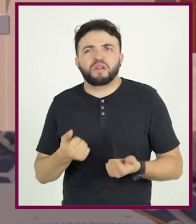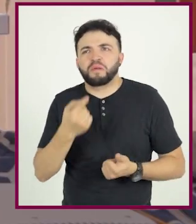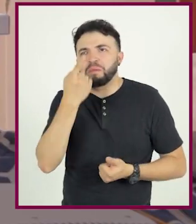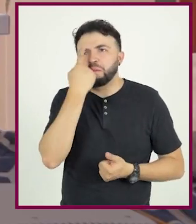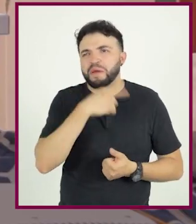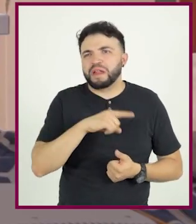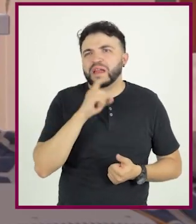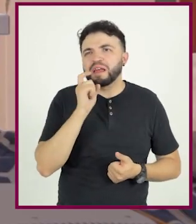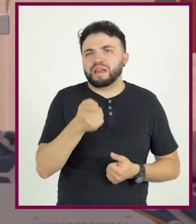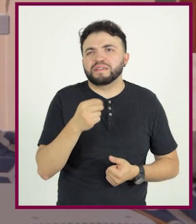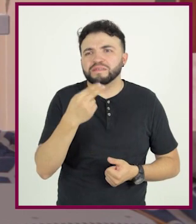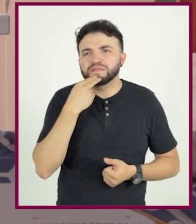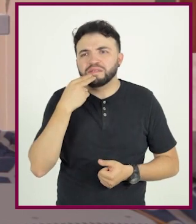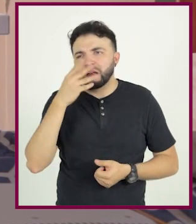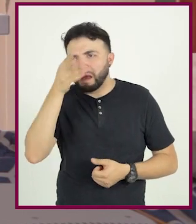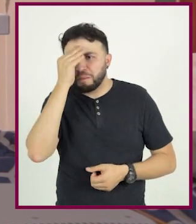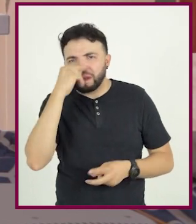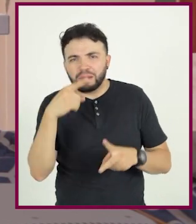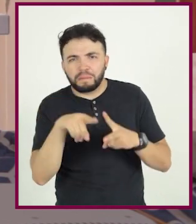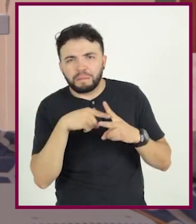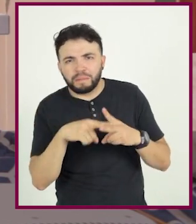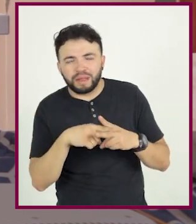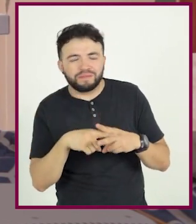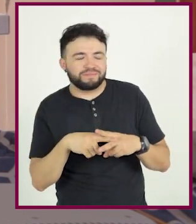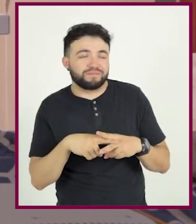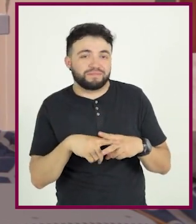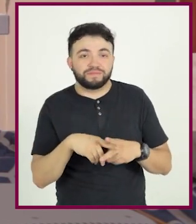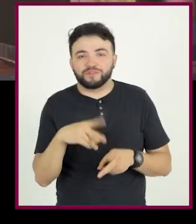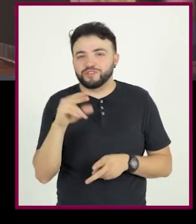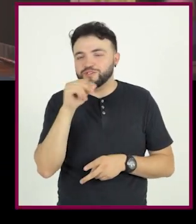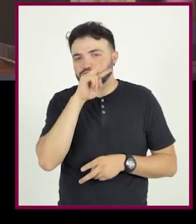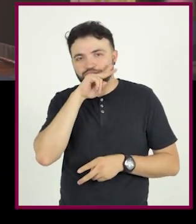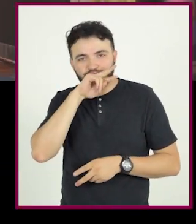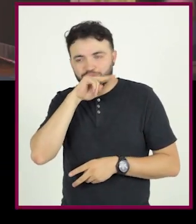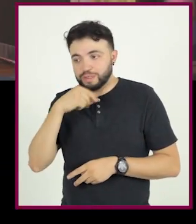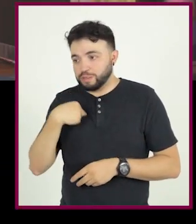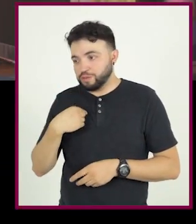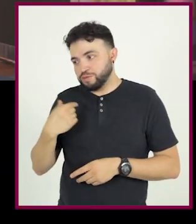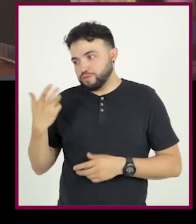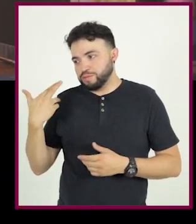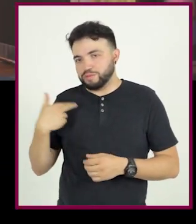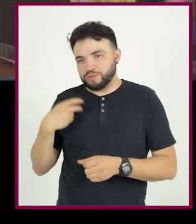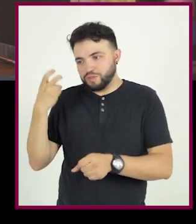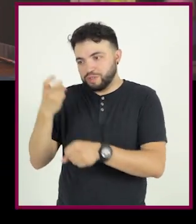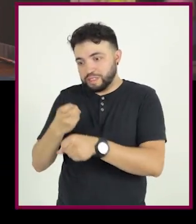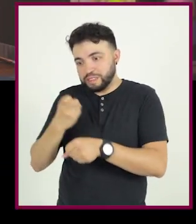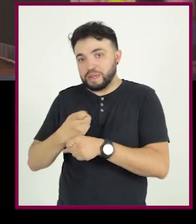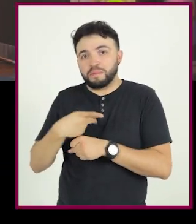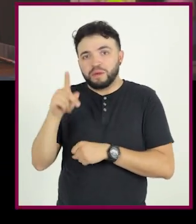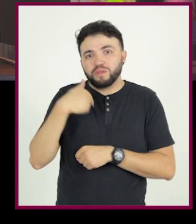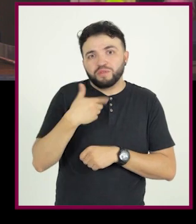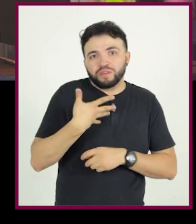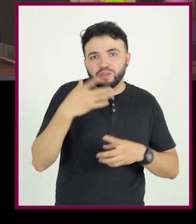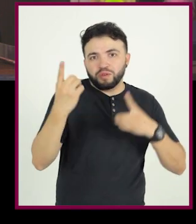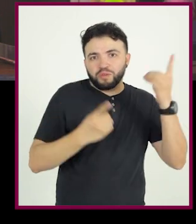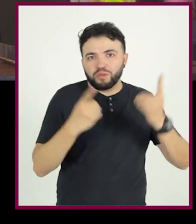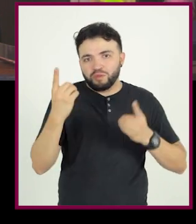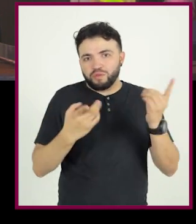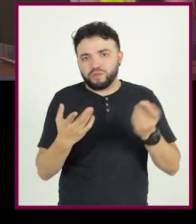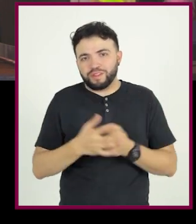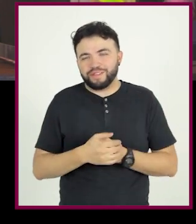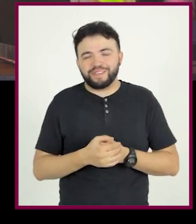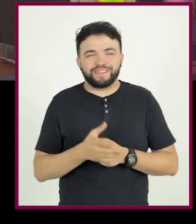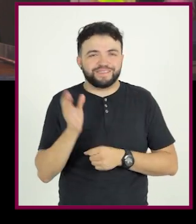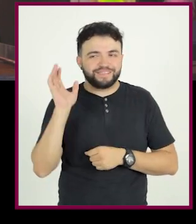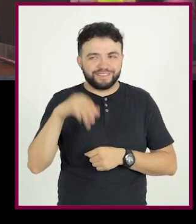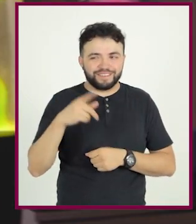no entiendo para qué me va a servir aprender el binomio cuadrado. No te preocupes, Juanma. A lo mejor me escucho necia, pero es que